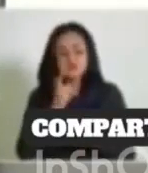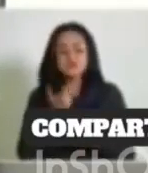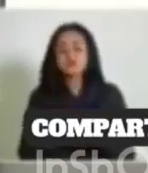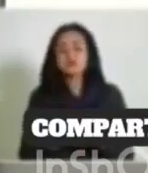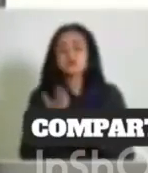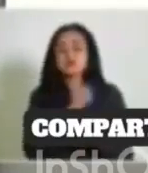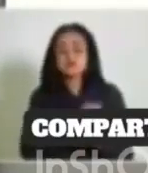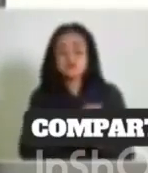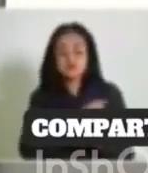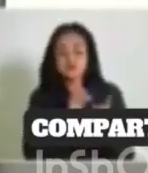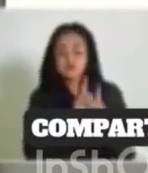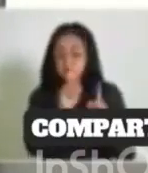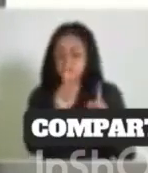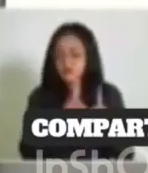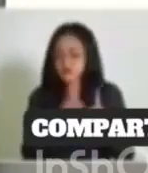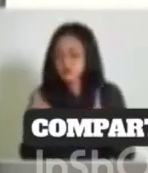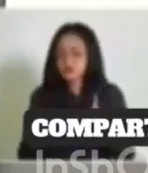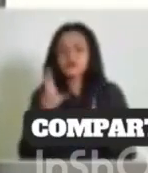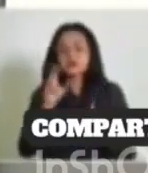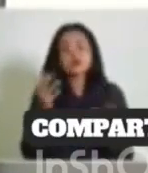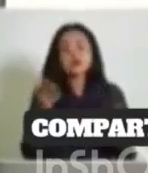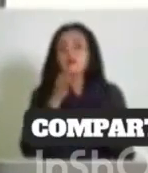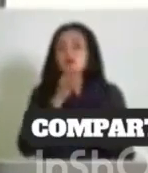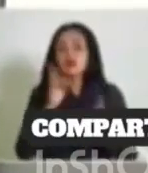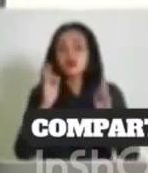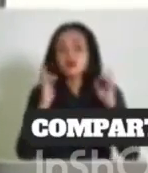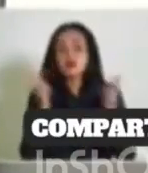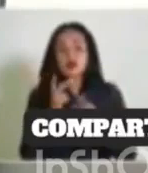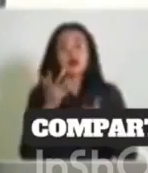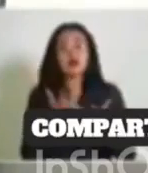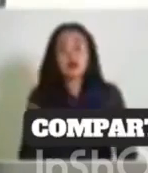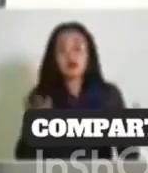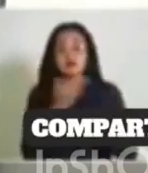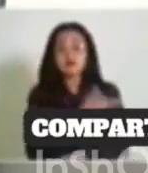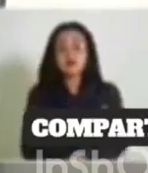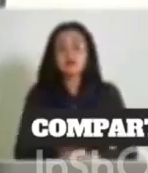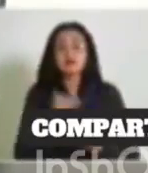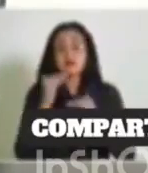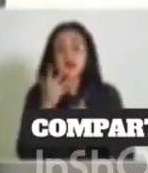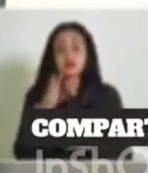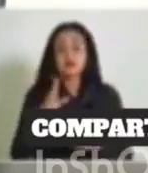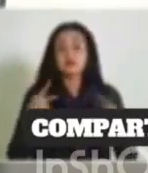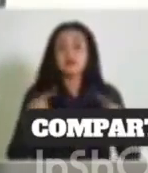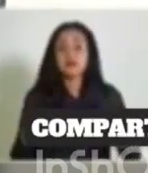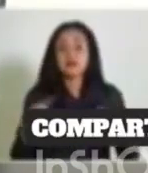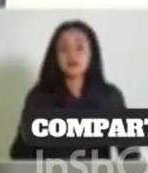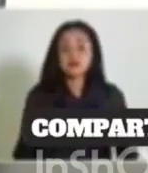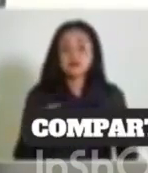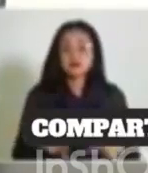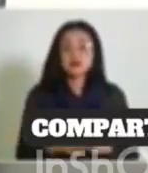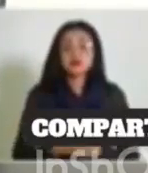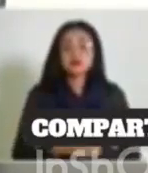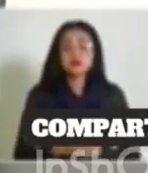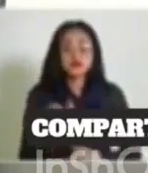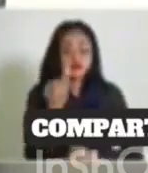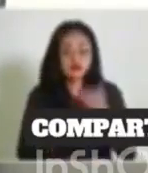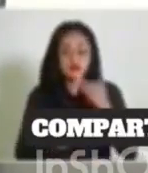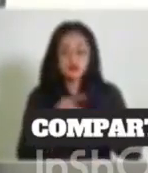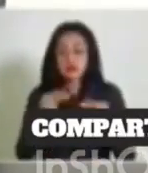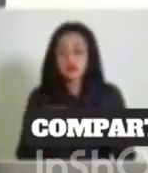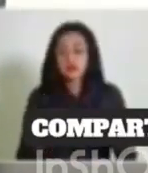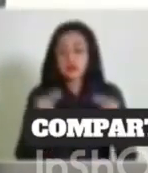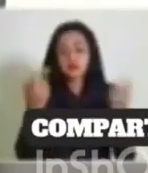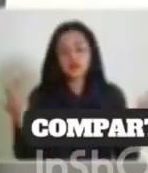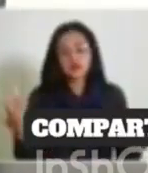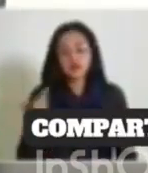sector salud, y a no llevar a cabo fiestas, reuniones o celebraciones familiares mayores a 10 personas. A todos los negocios,